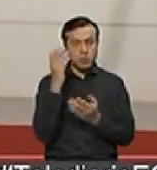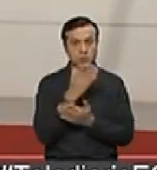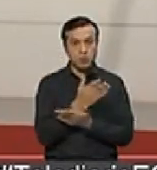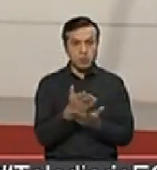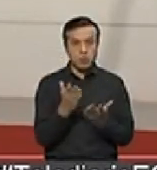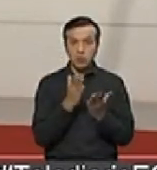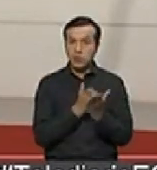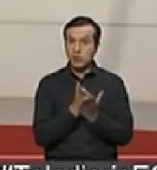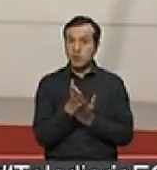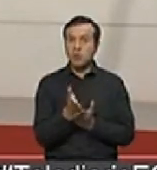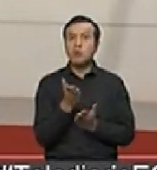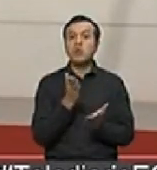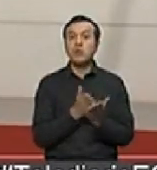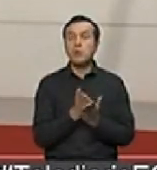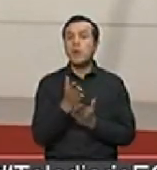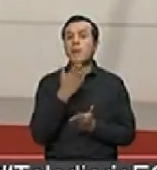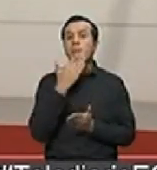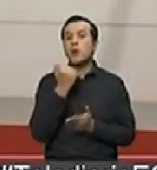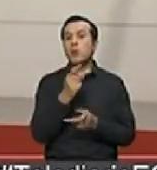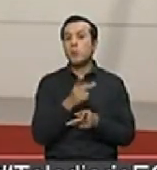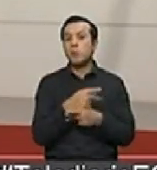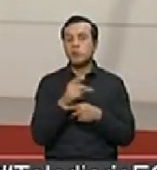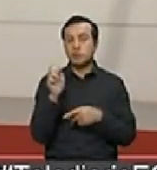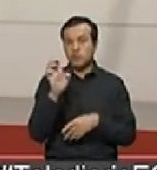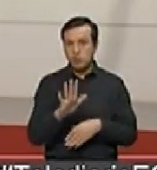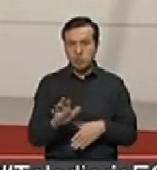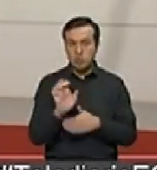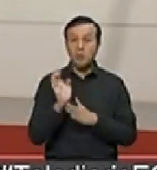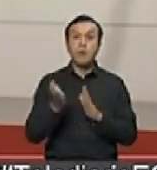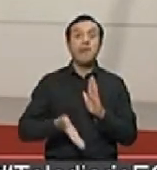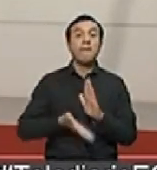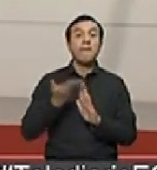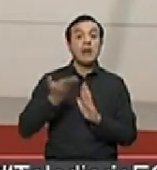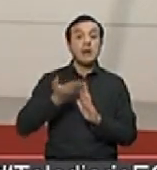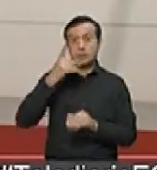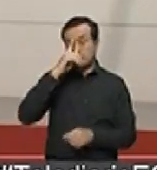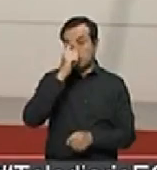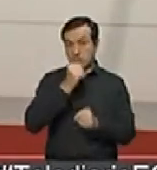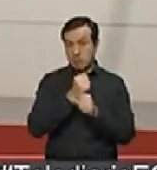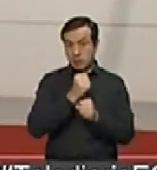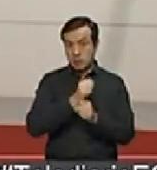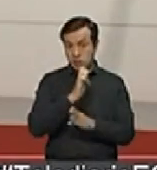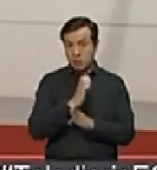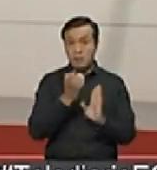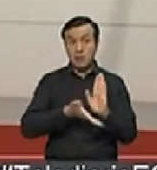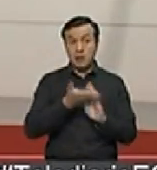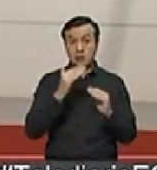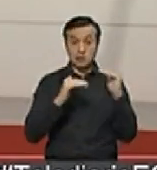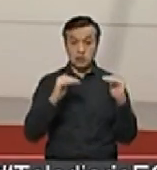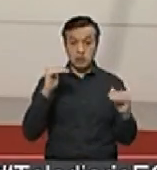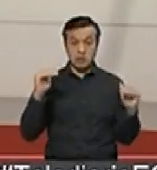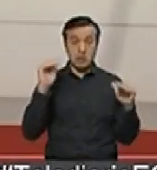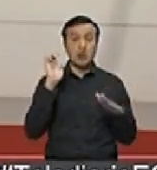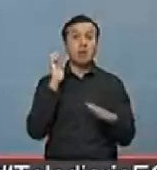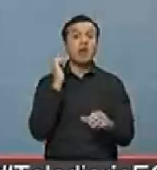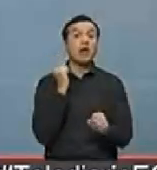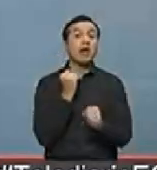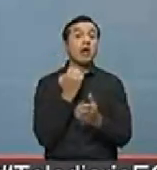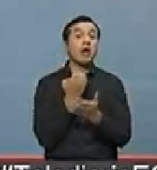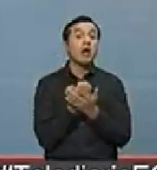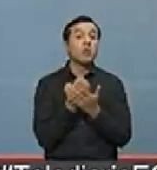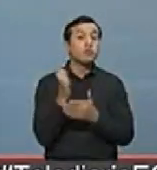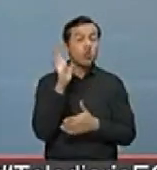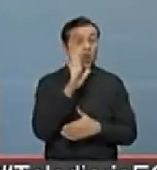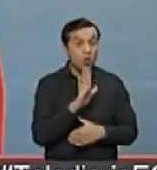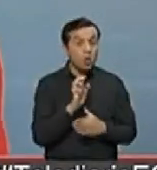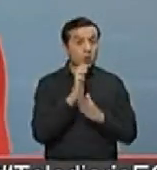van encaminadas a la mejora de la productividad en el país, al incremento de la empleabilidad en el país y a la estabilidad económica de todos los ecuatorianos. Ahora sí es importante